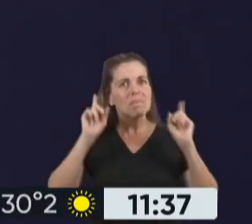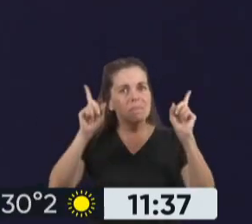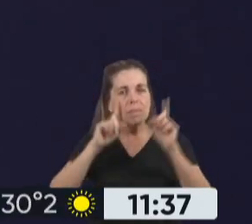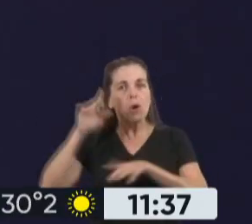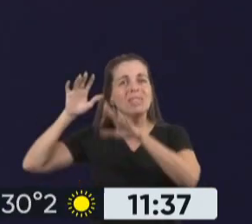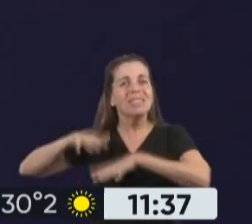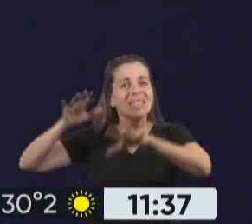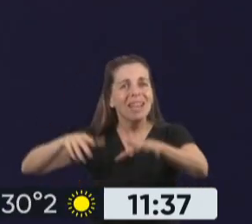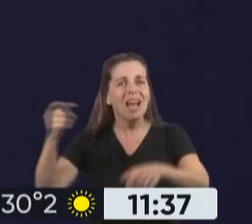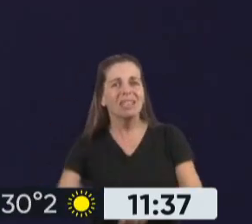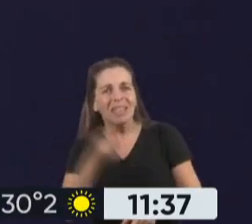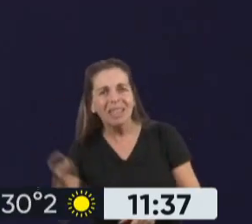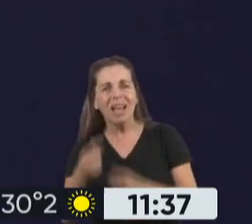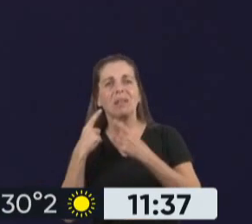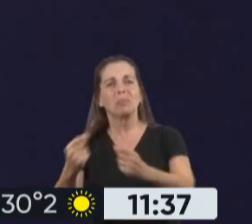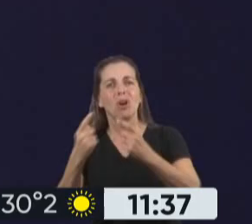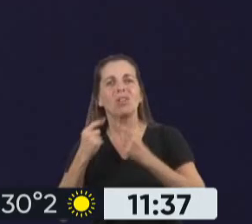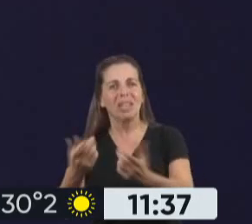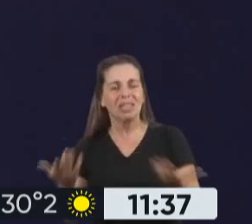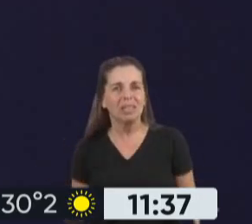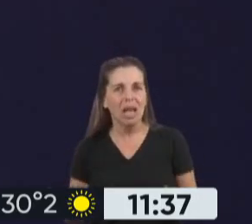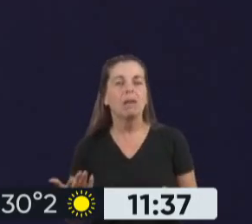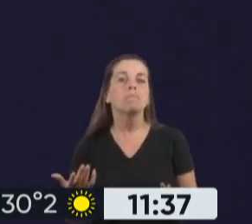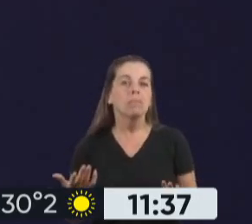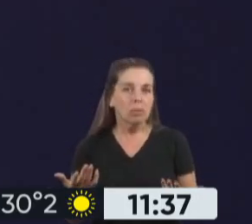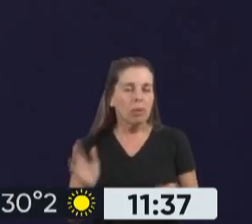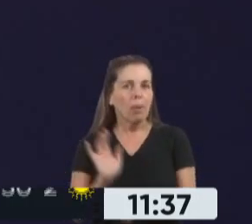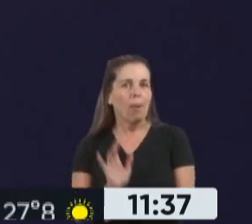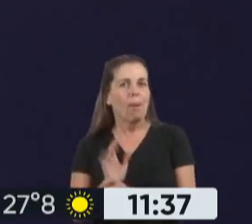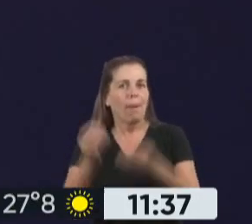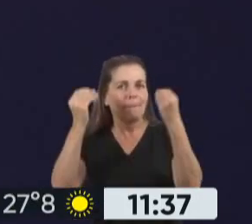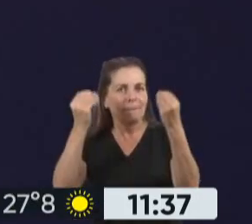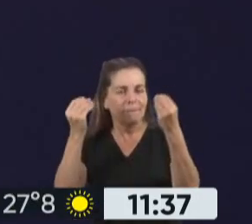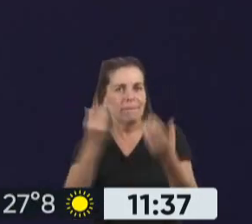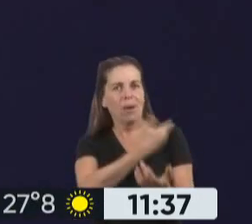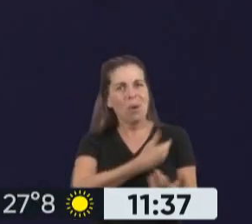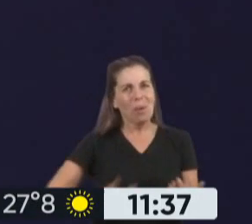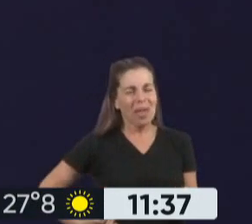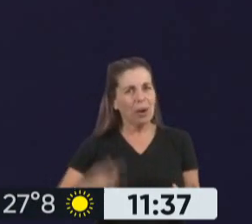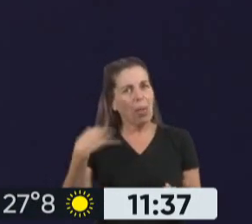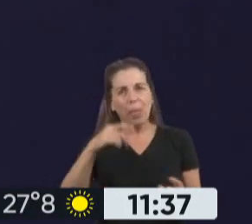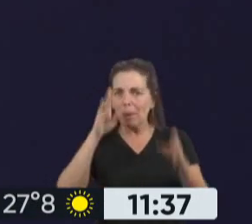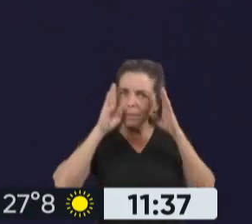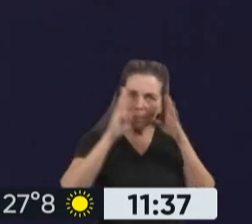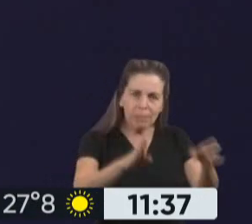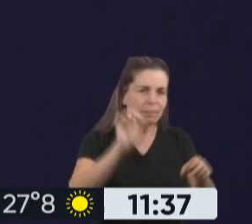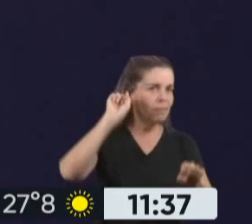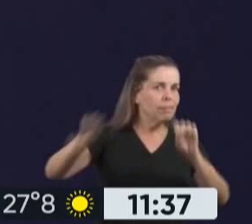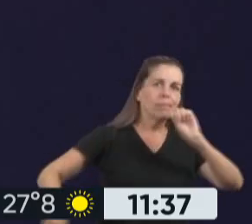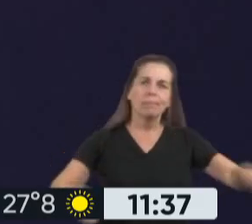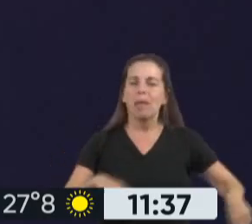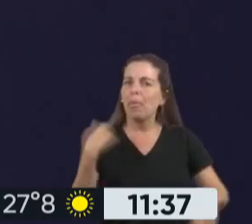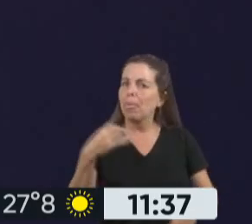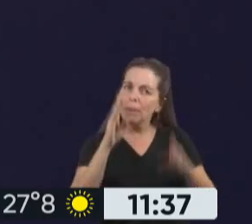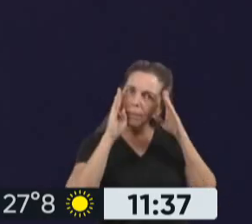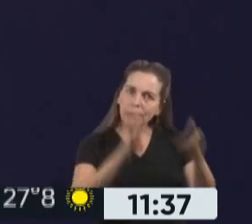sus oficinas, significa no solo que está haciendo mal su trabajo, sino que le estaría fallando al pueblo argentino. El listado